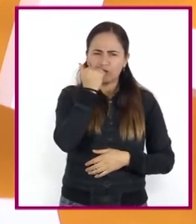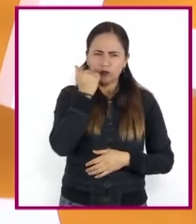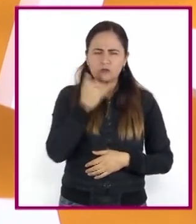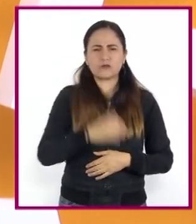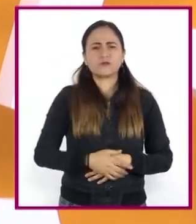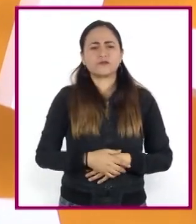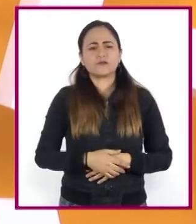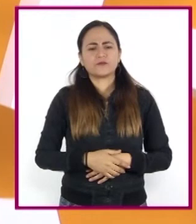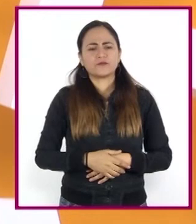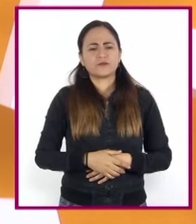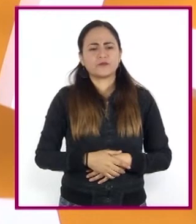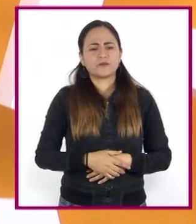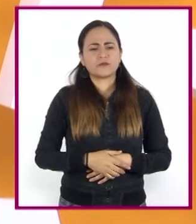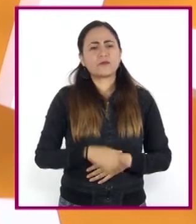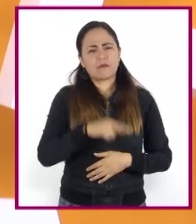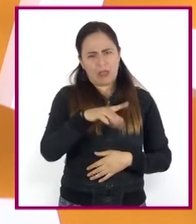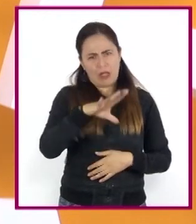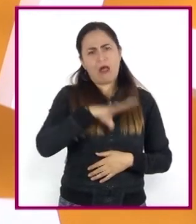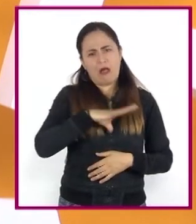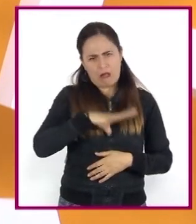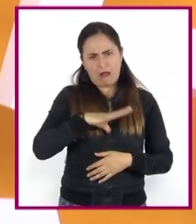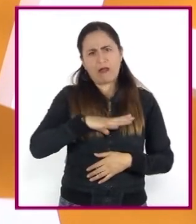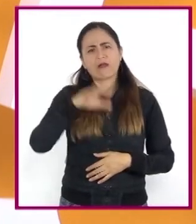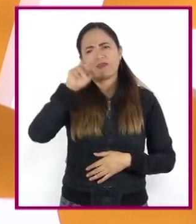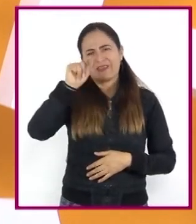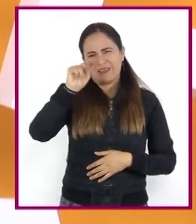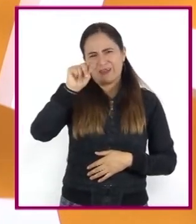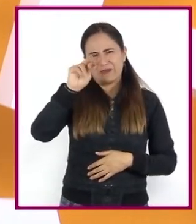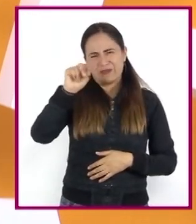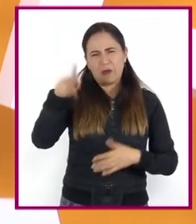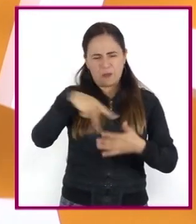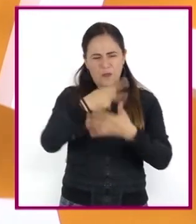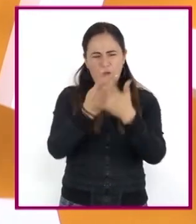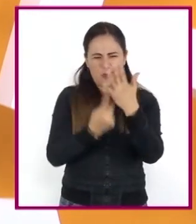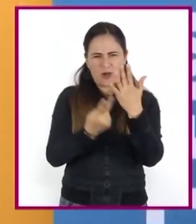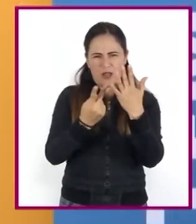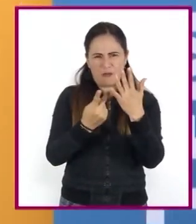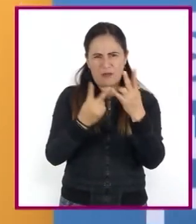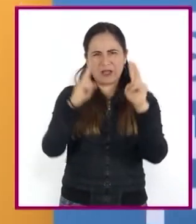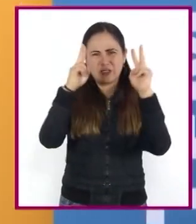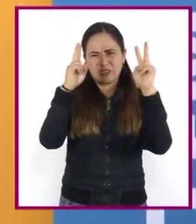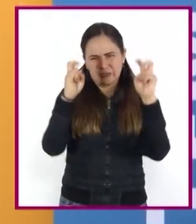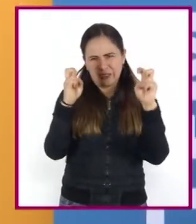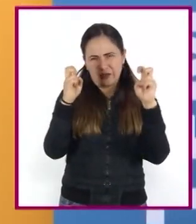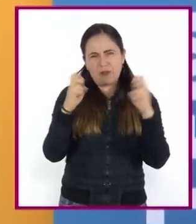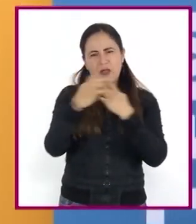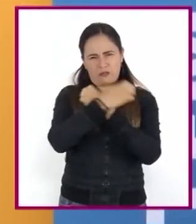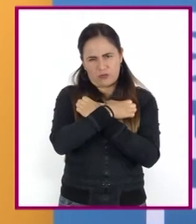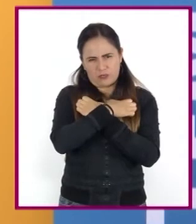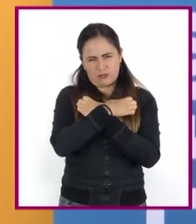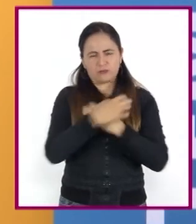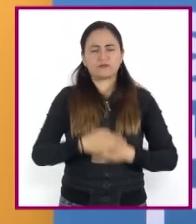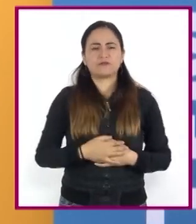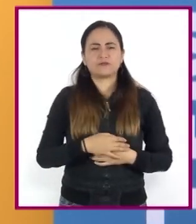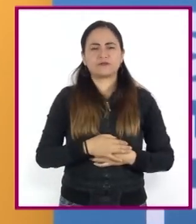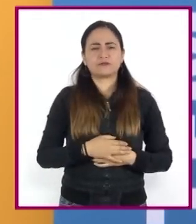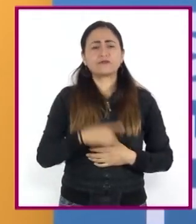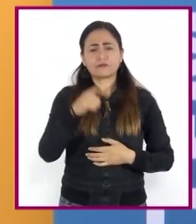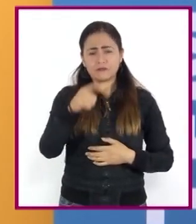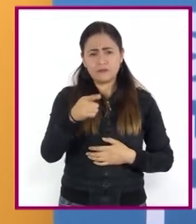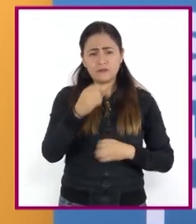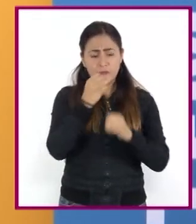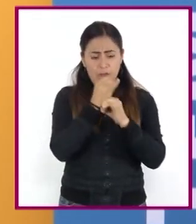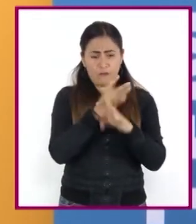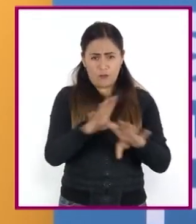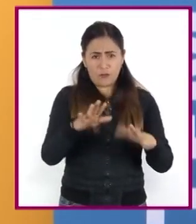disponen de televisión para ver programas educativos. Asimismo, con los datos concentrados en